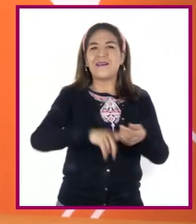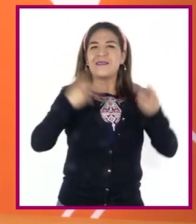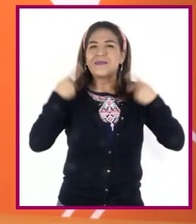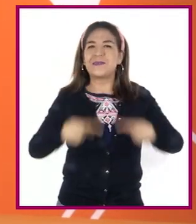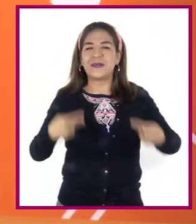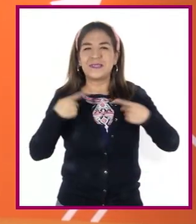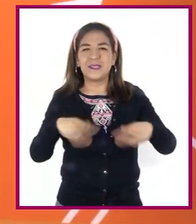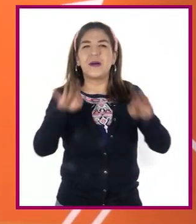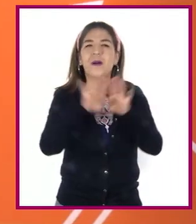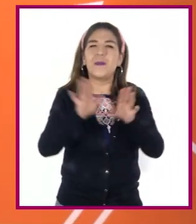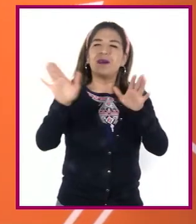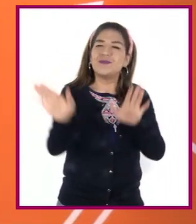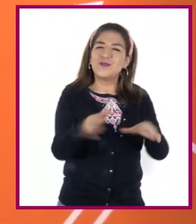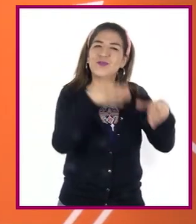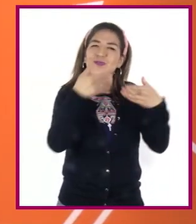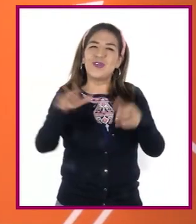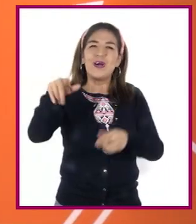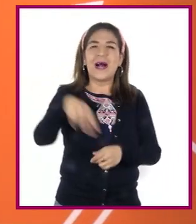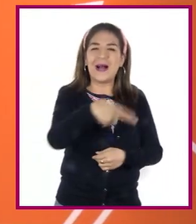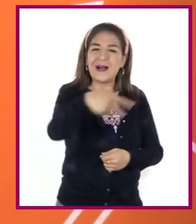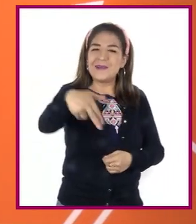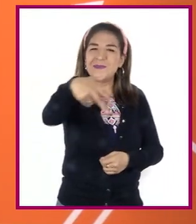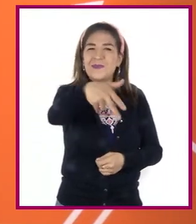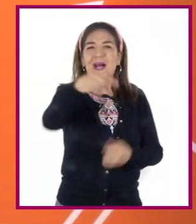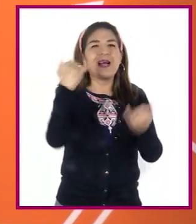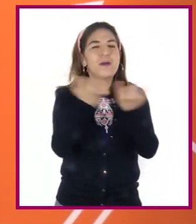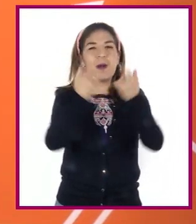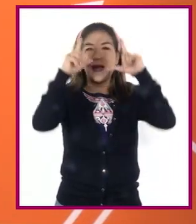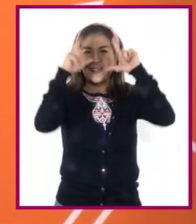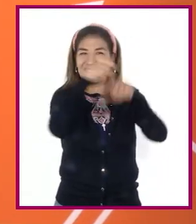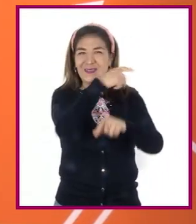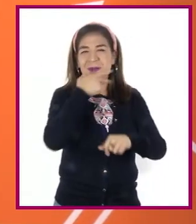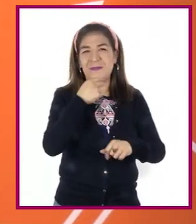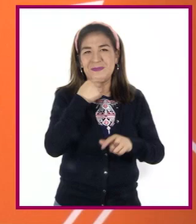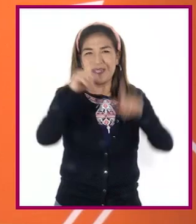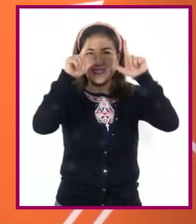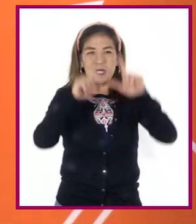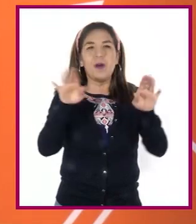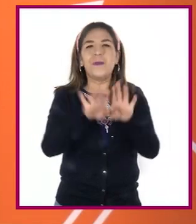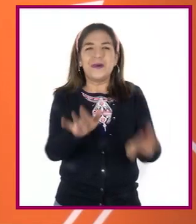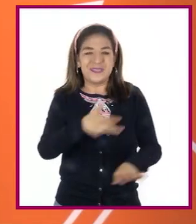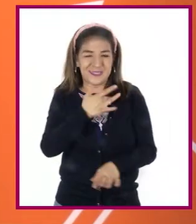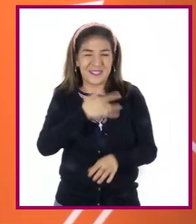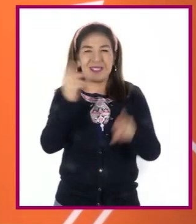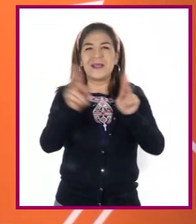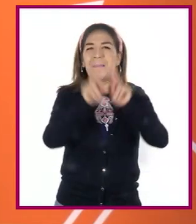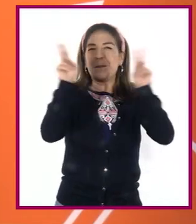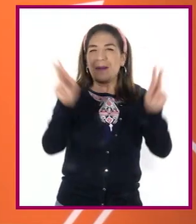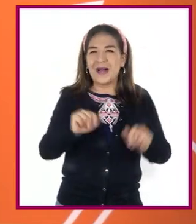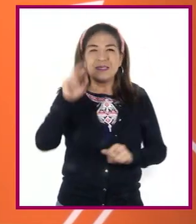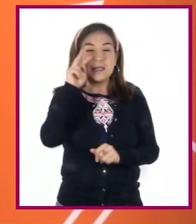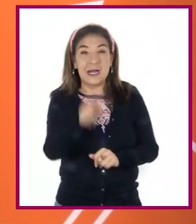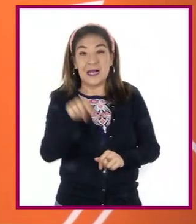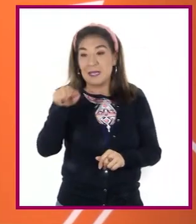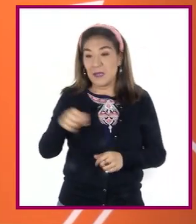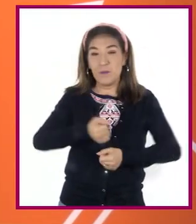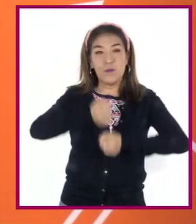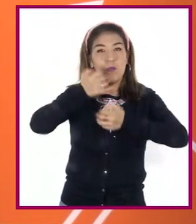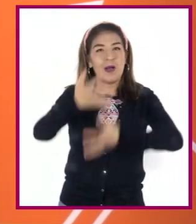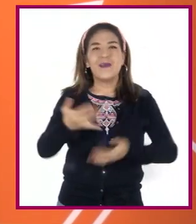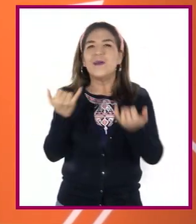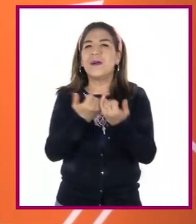va recorriendo. Igual que en la foto de Lluís, que transmite paz, el poema nos permite sentir